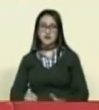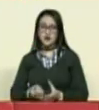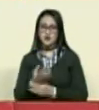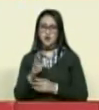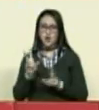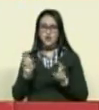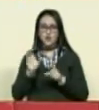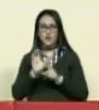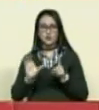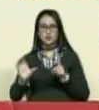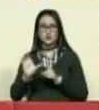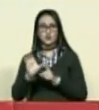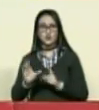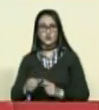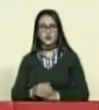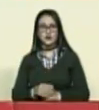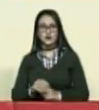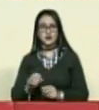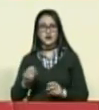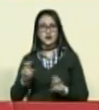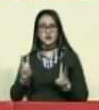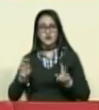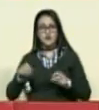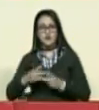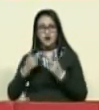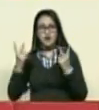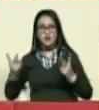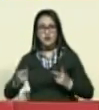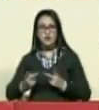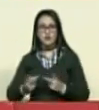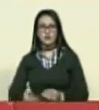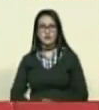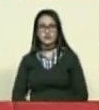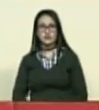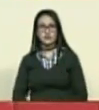nueva cultura, de unos nuevos valores.